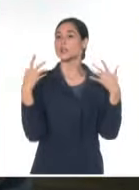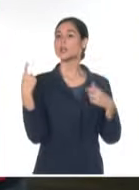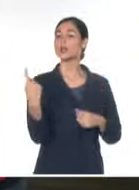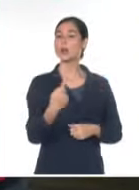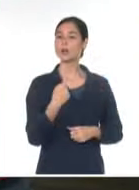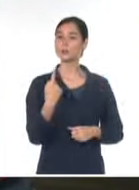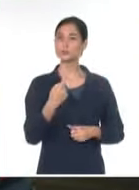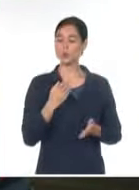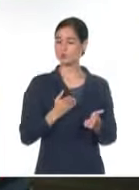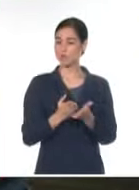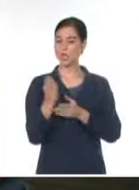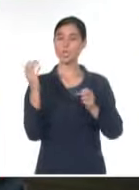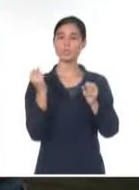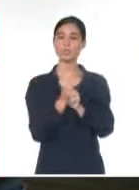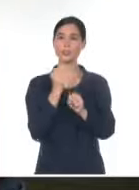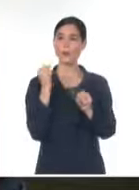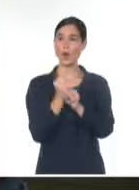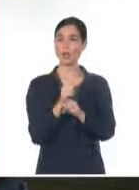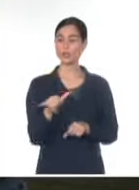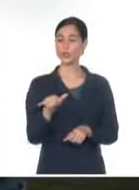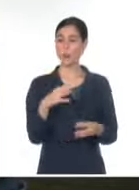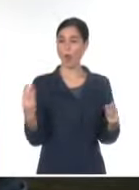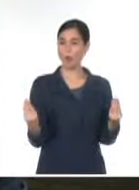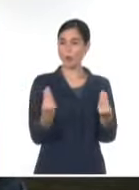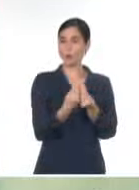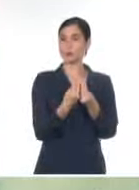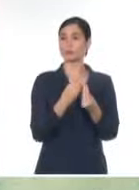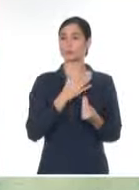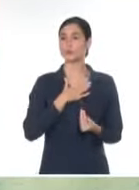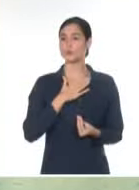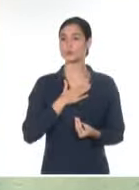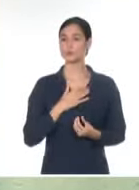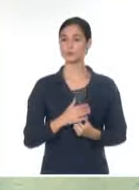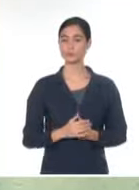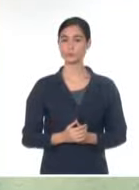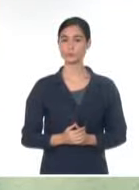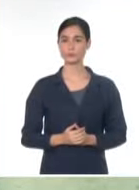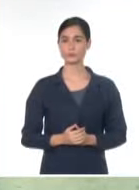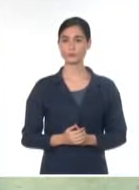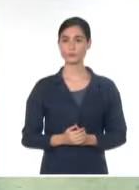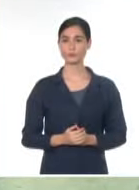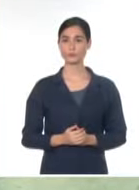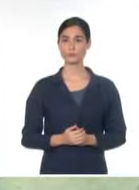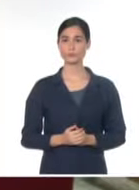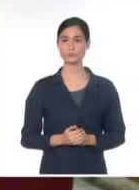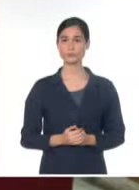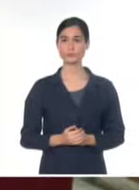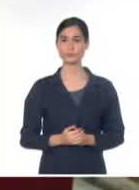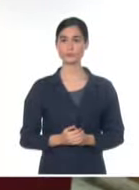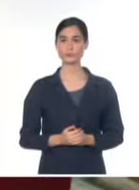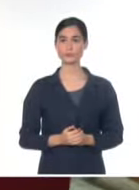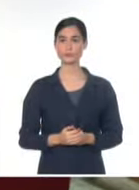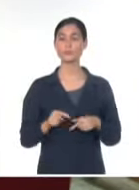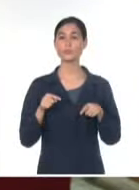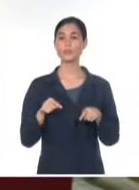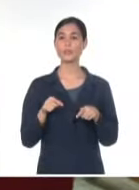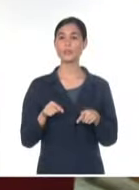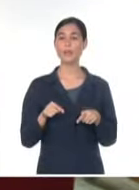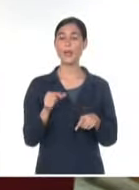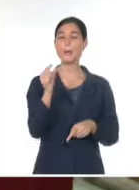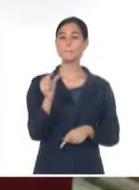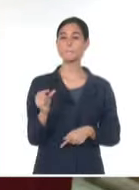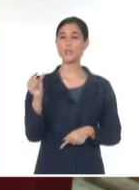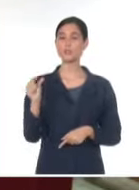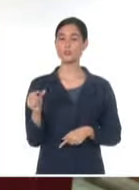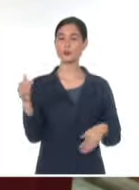como mis compañeros al lado de la batalla que estamos librando hoy. En el acto de imposición de condecoraciones a dirigentes sindicales, el miembro